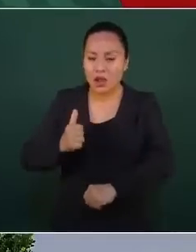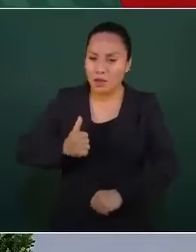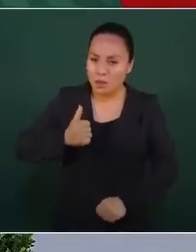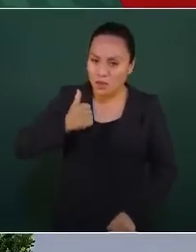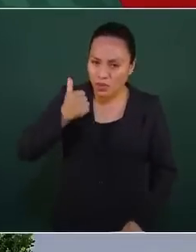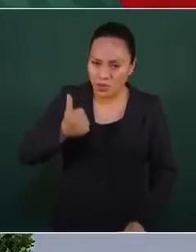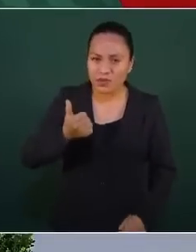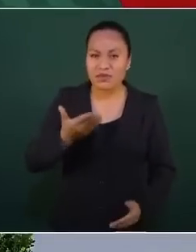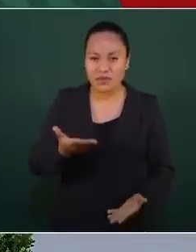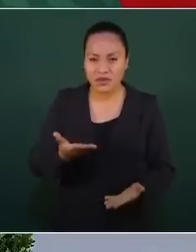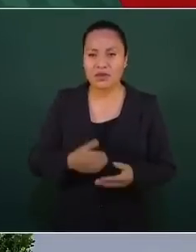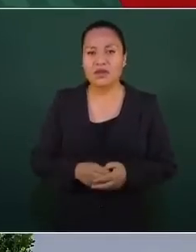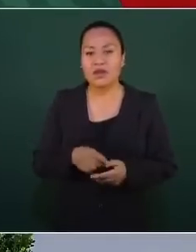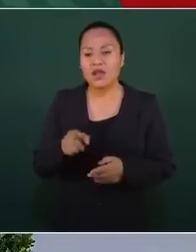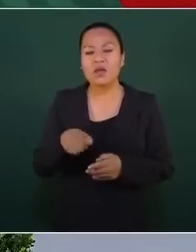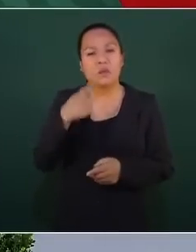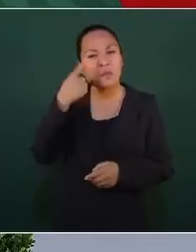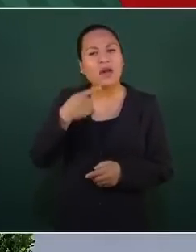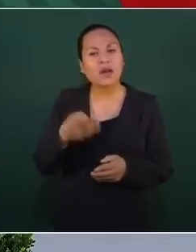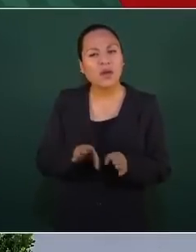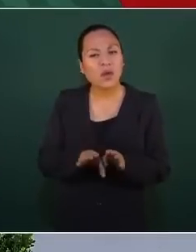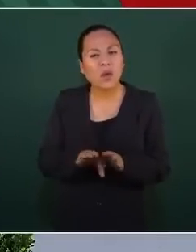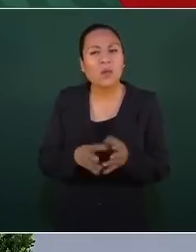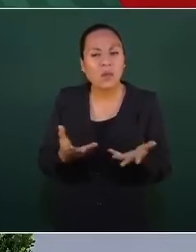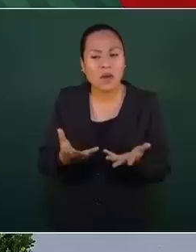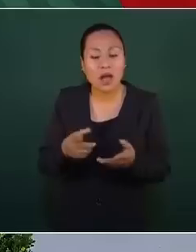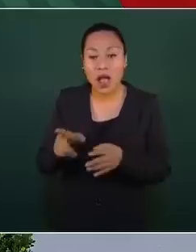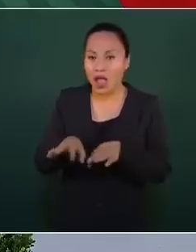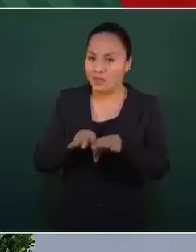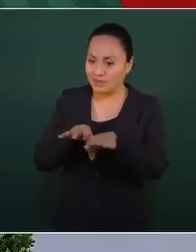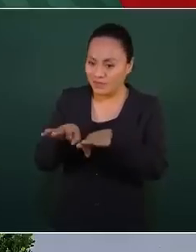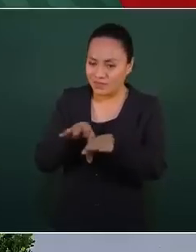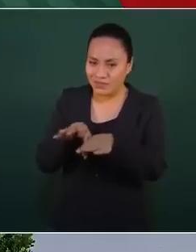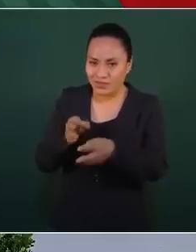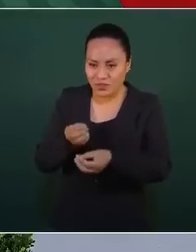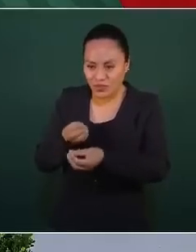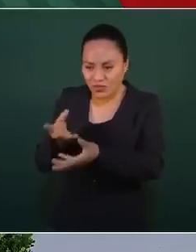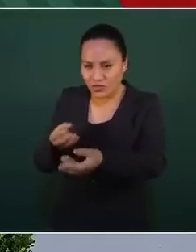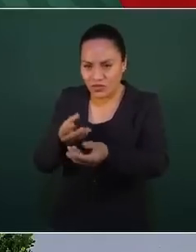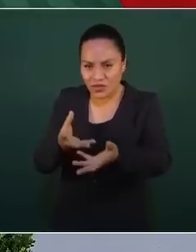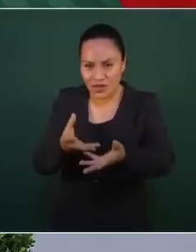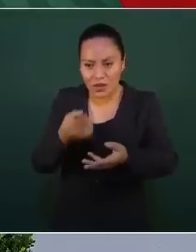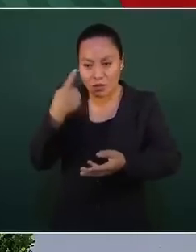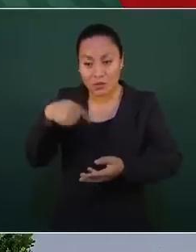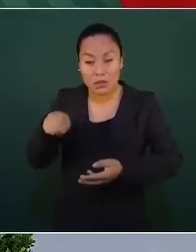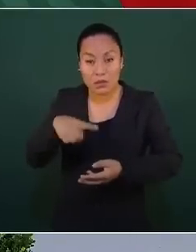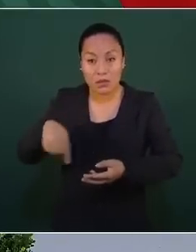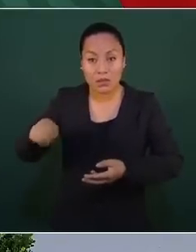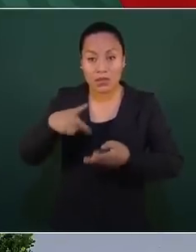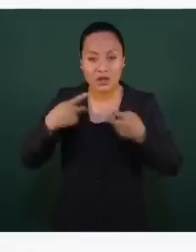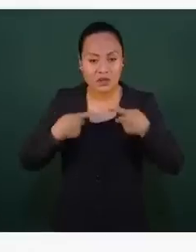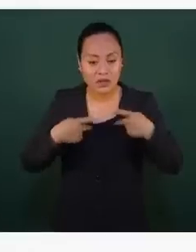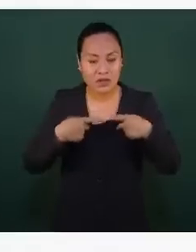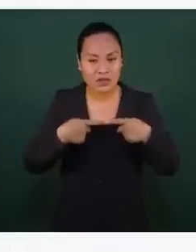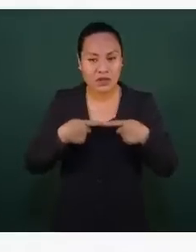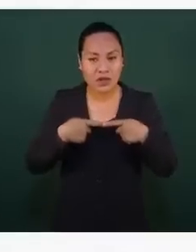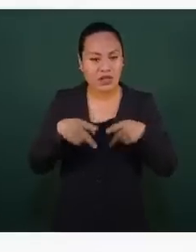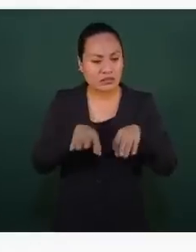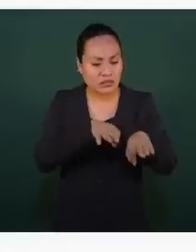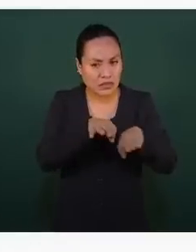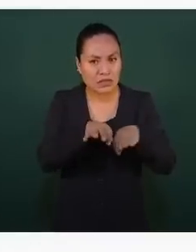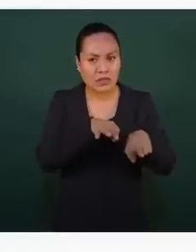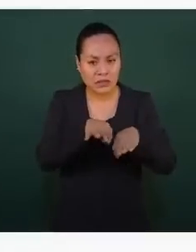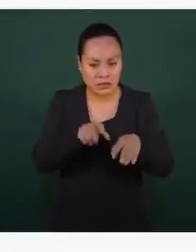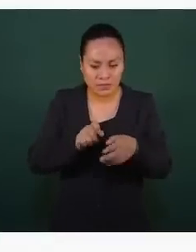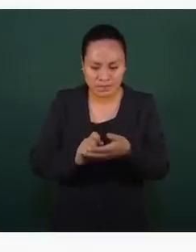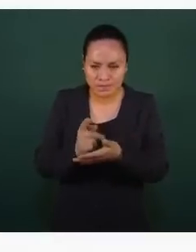ese programa da trabajo a 80.000 sembradores que reciben